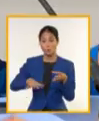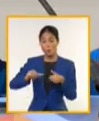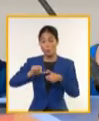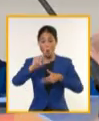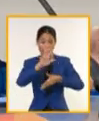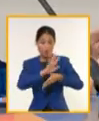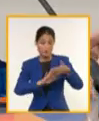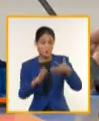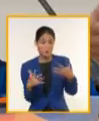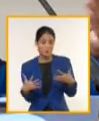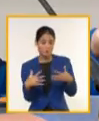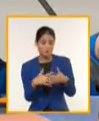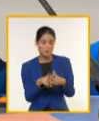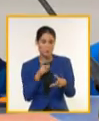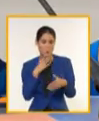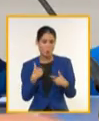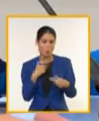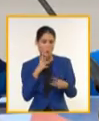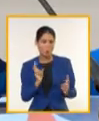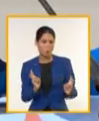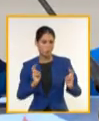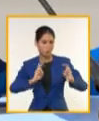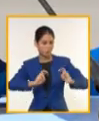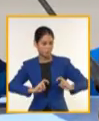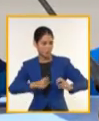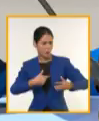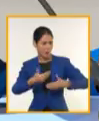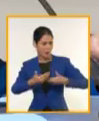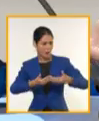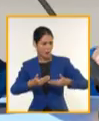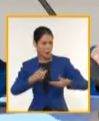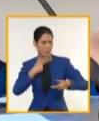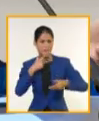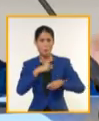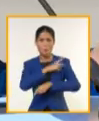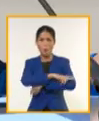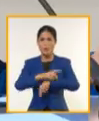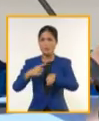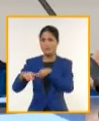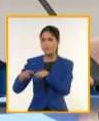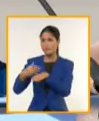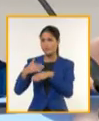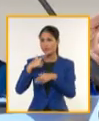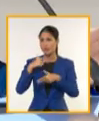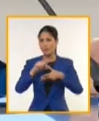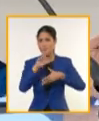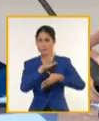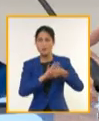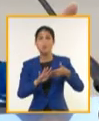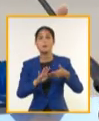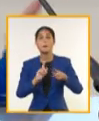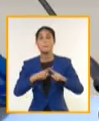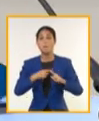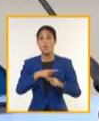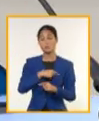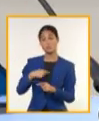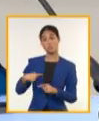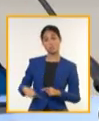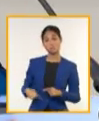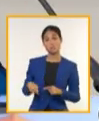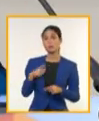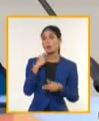a discutir con China con un consenso. El hecho de que se celebren esos foros resulta muy